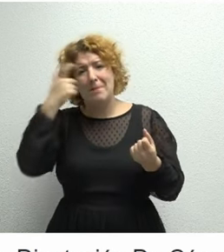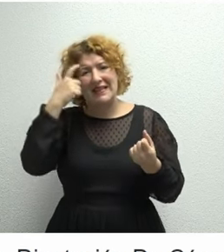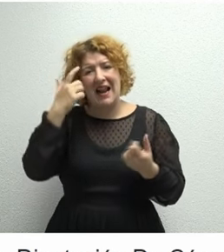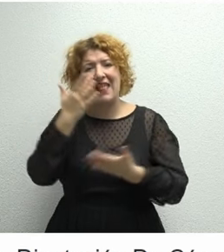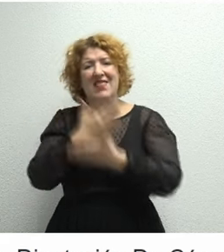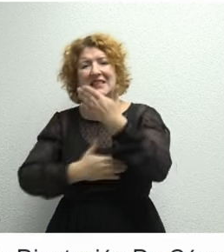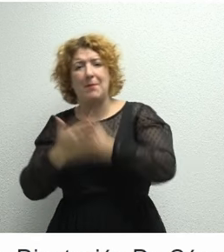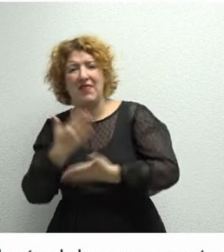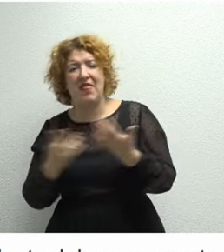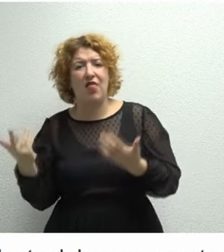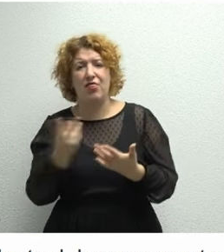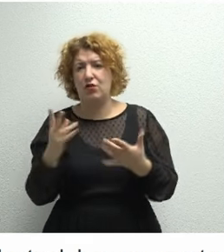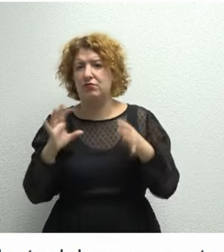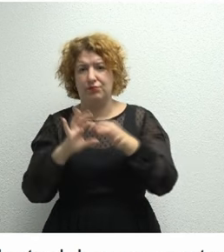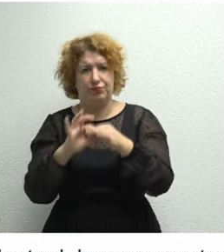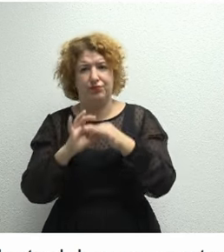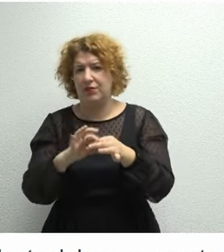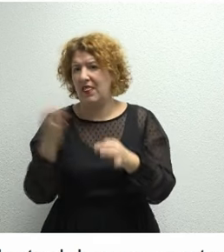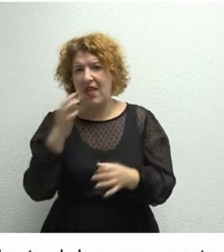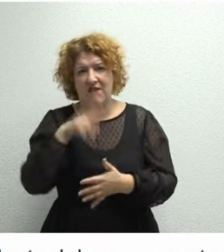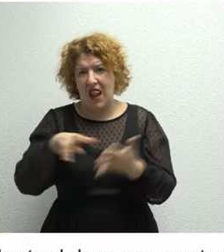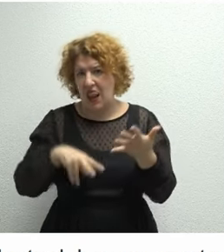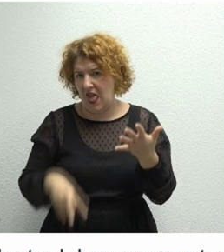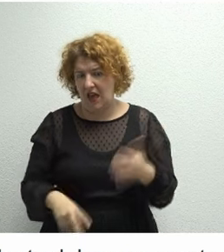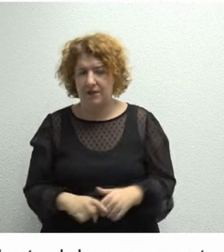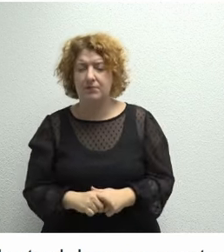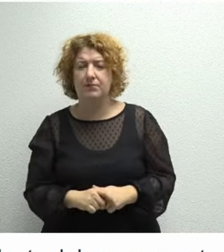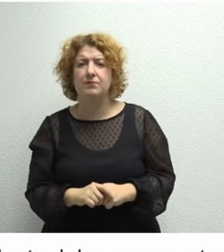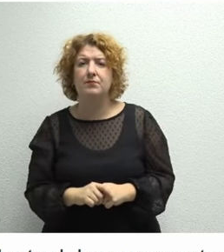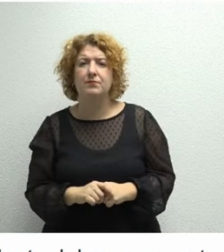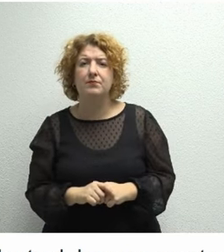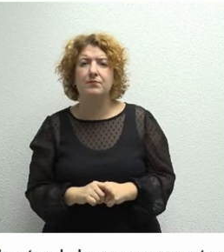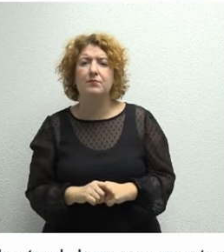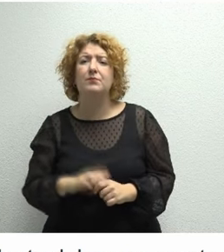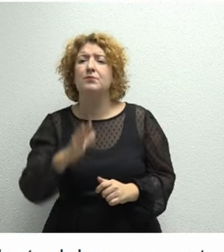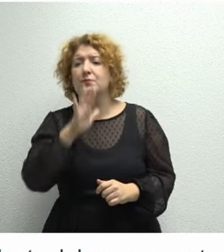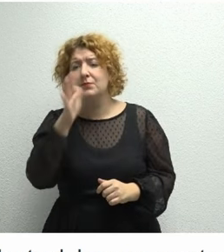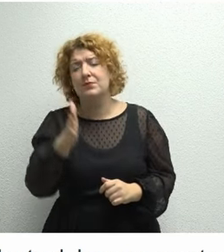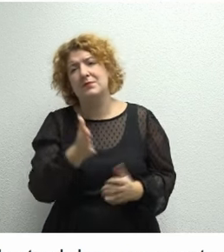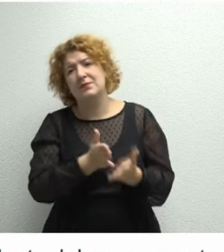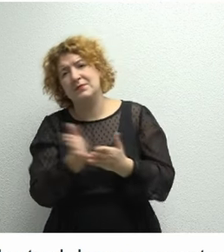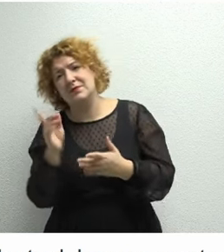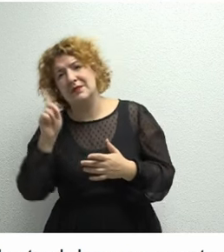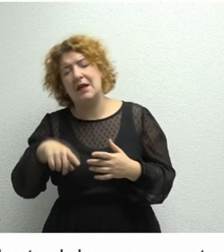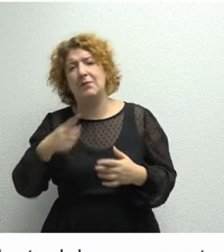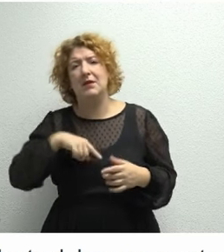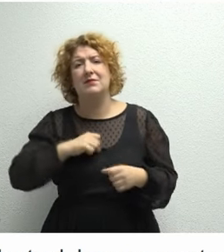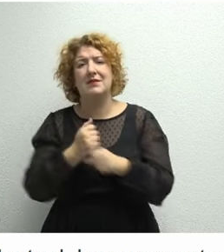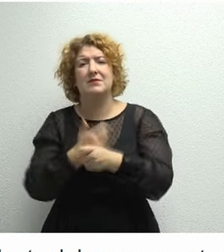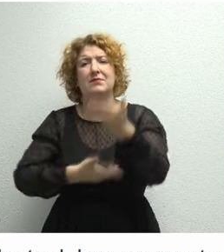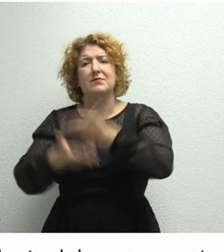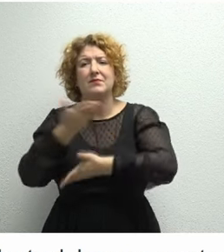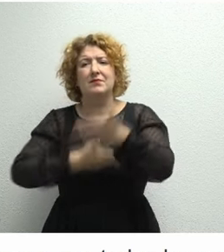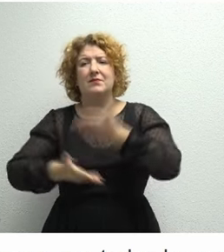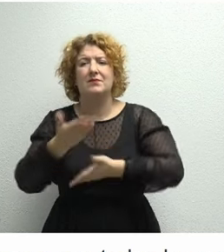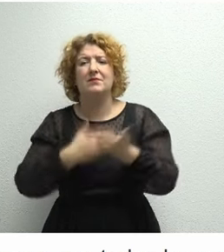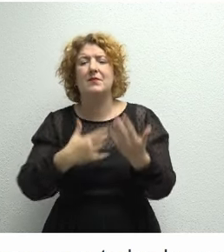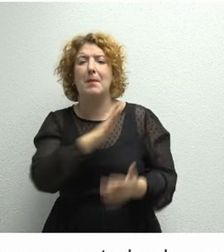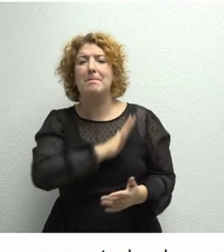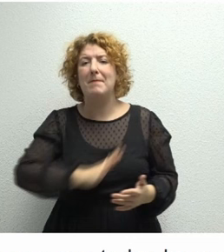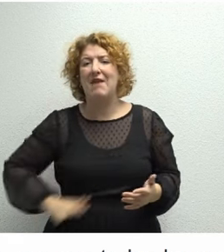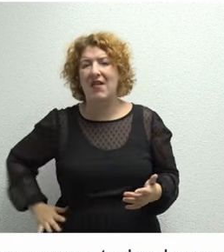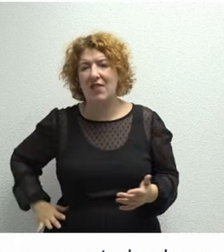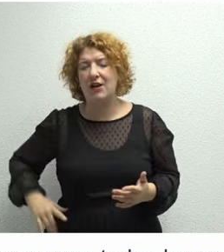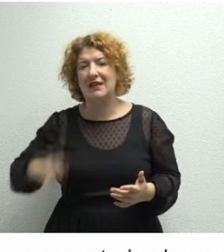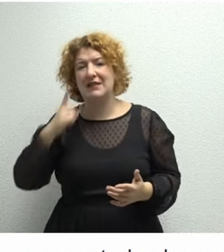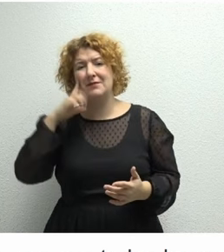discapacidad intelectual lo deberían de de leer y tener a mano por otro lado hemos trabajado juntas la prevención y